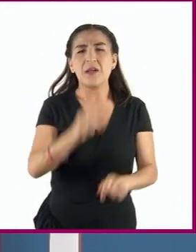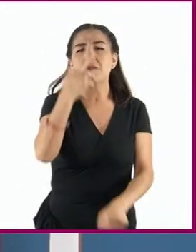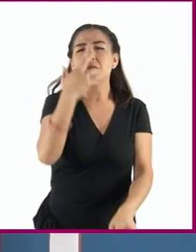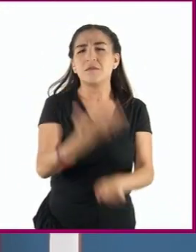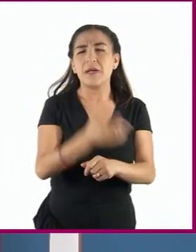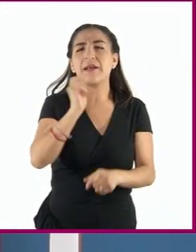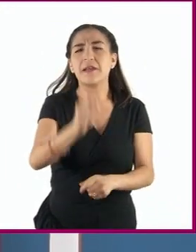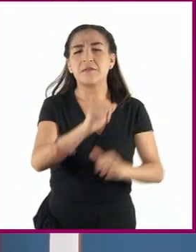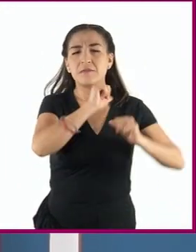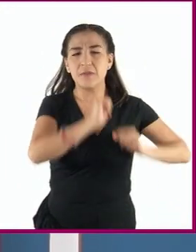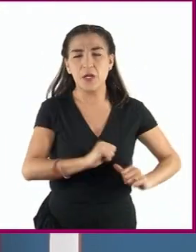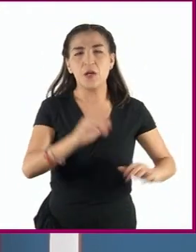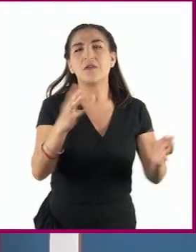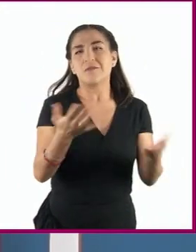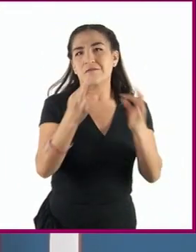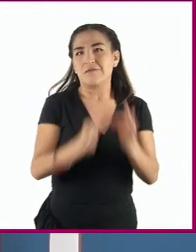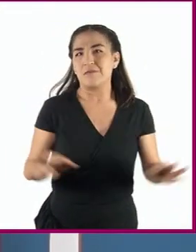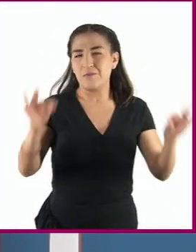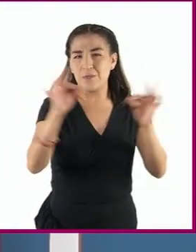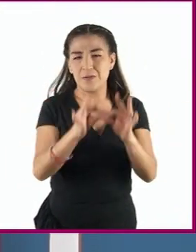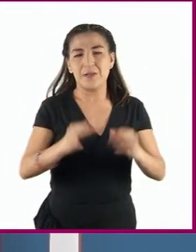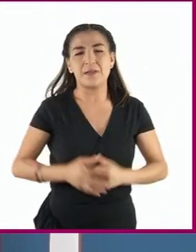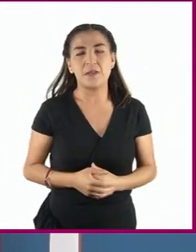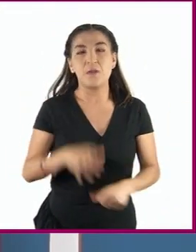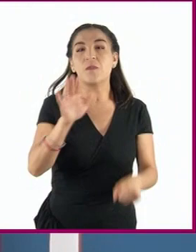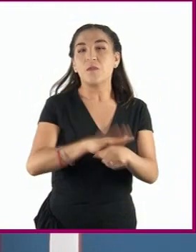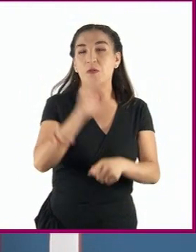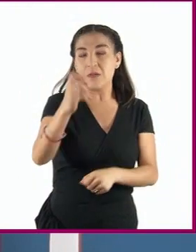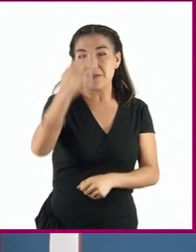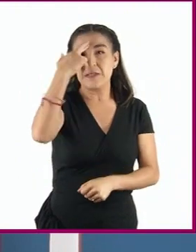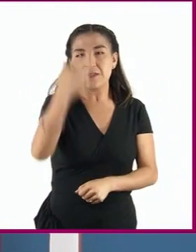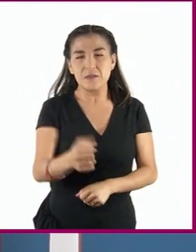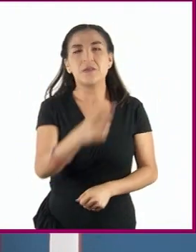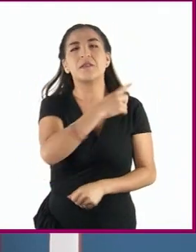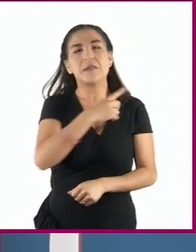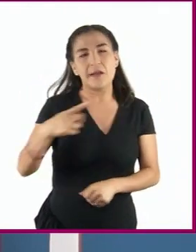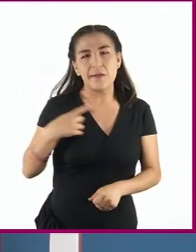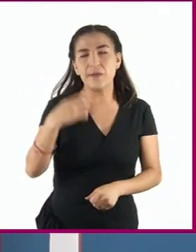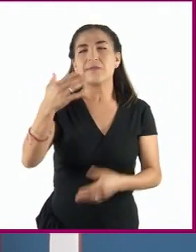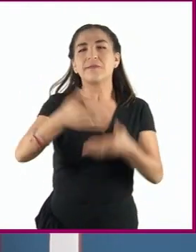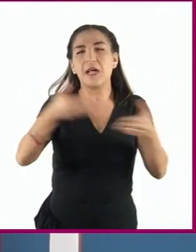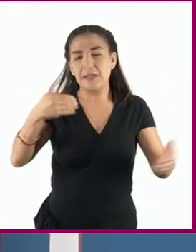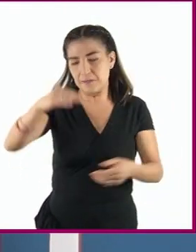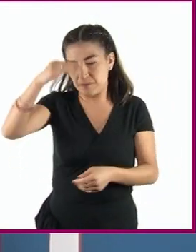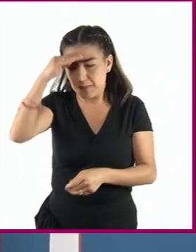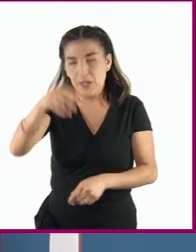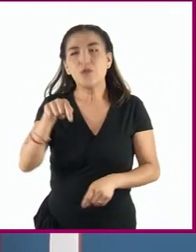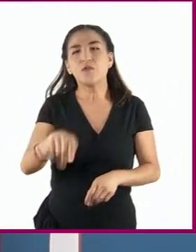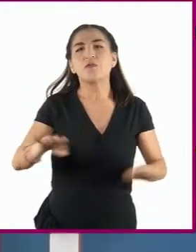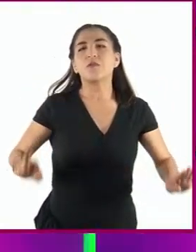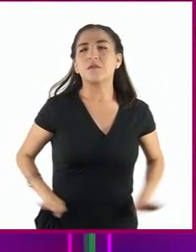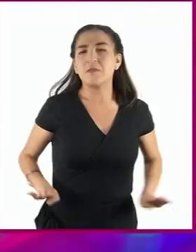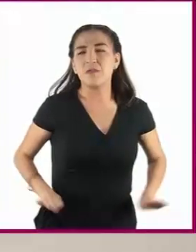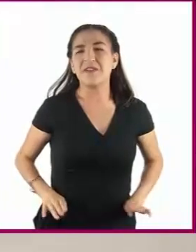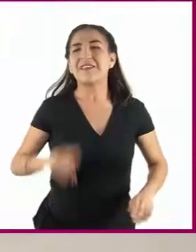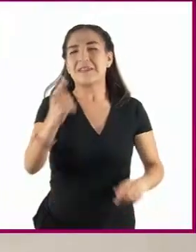de los mediadores es muy importante. Por ello, lo debemos revisar y tener claras sus